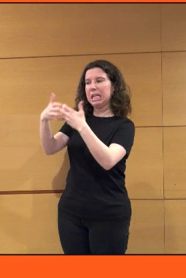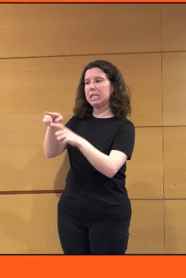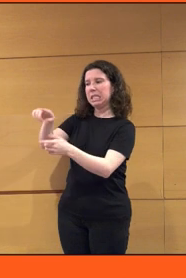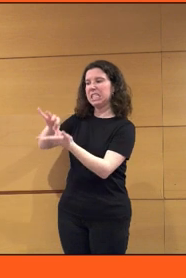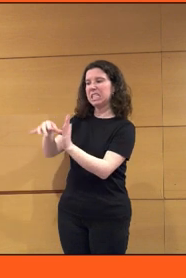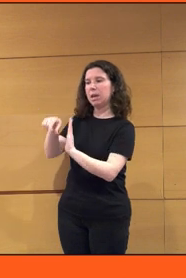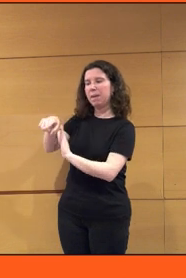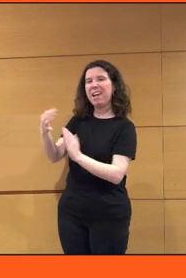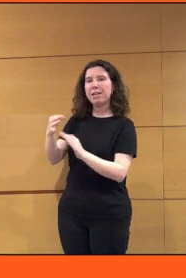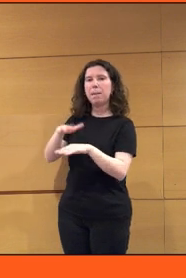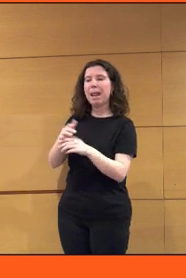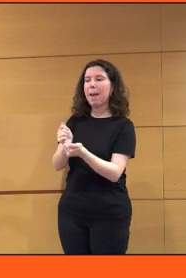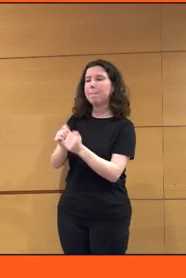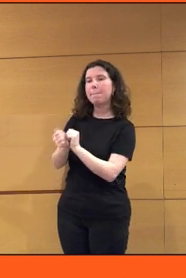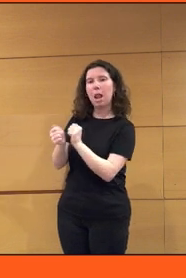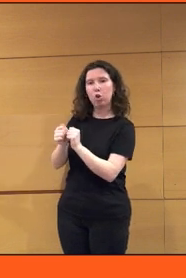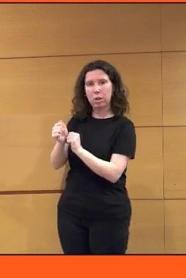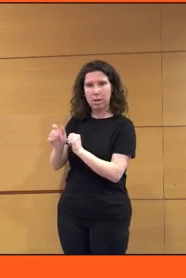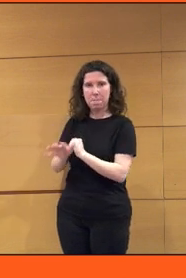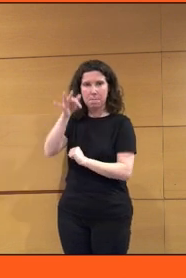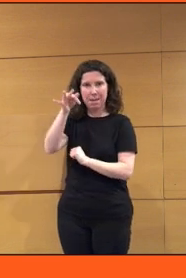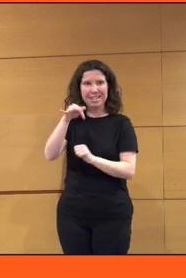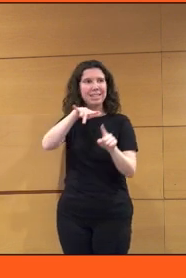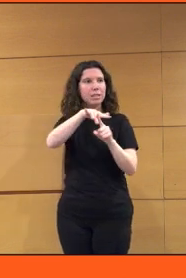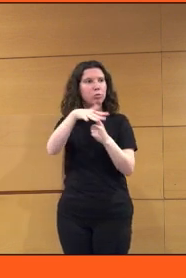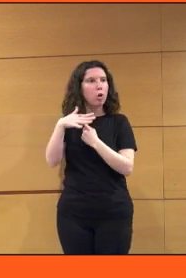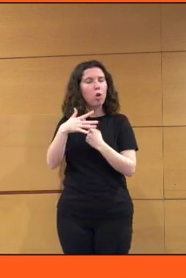o casos de uso con usuarios reales.